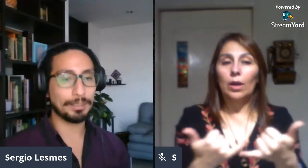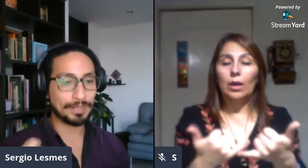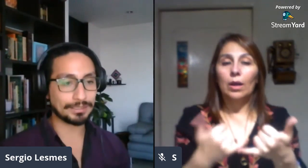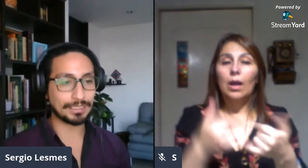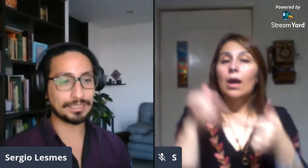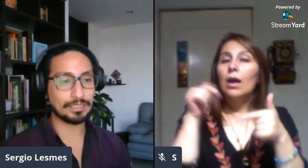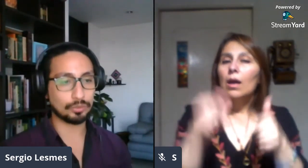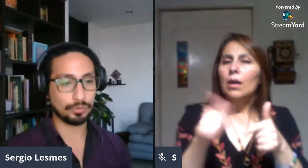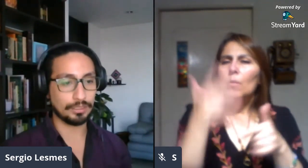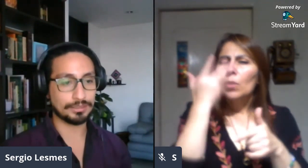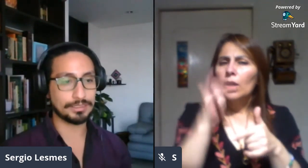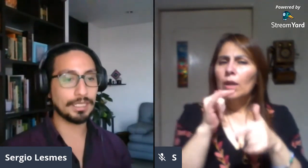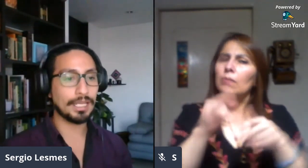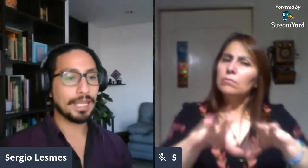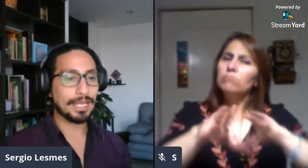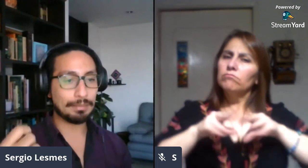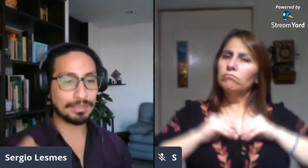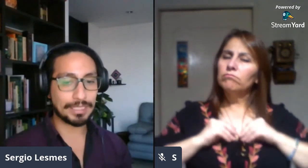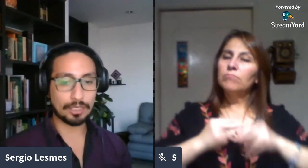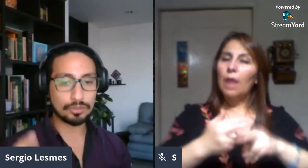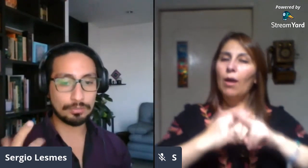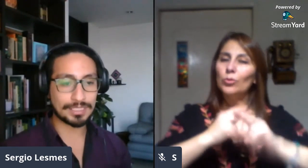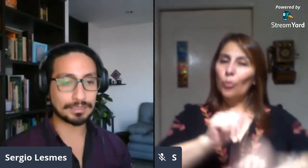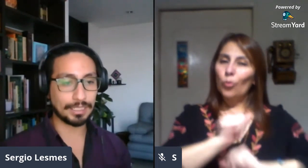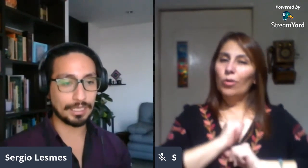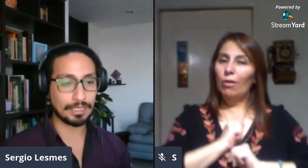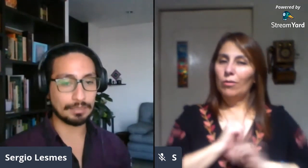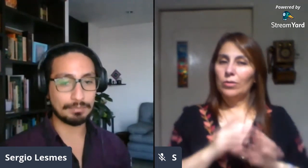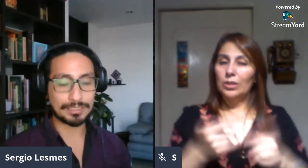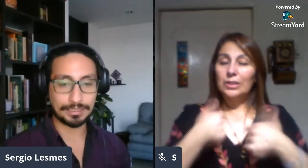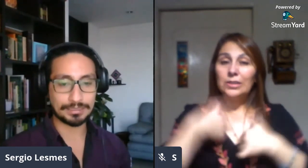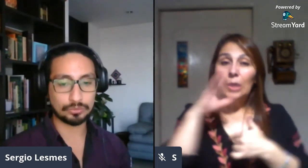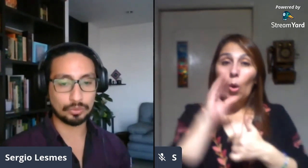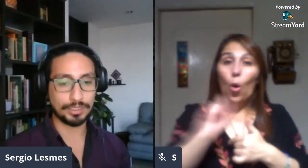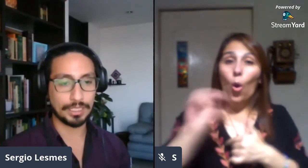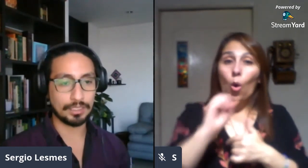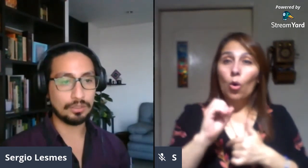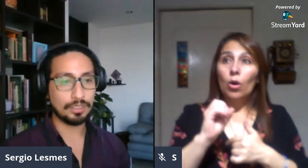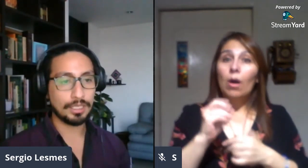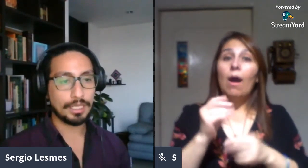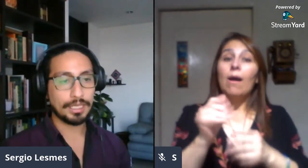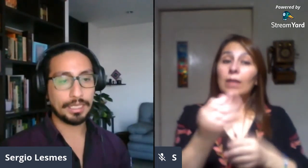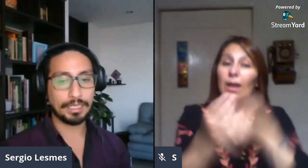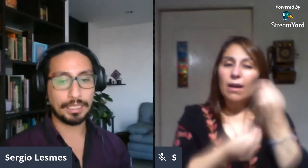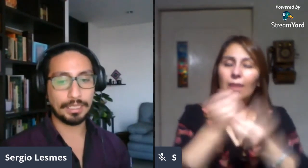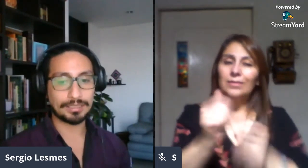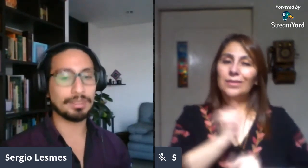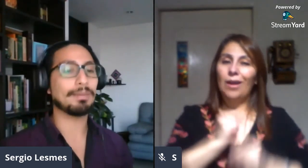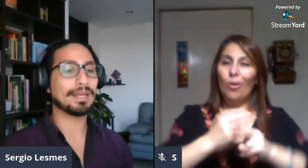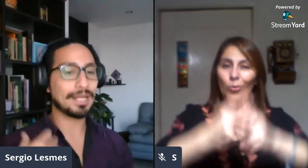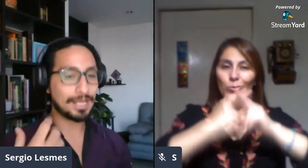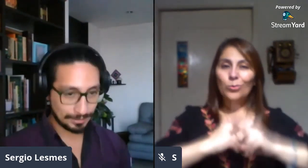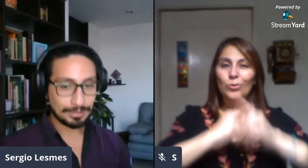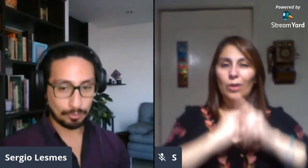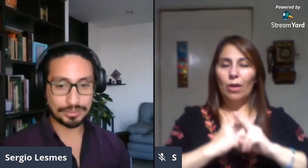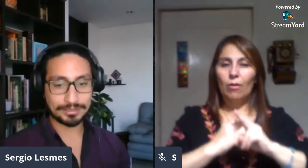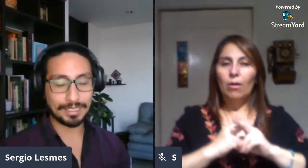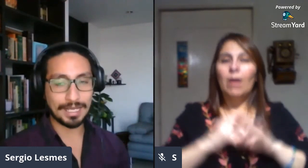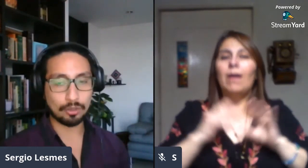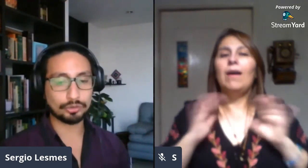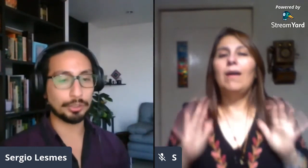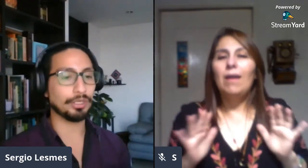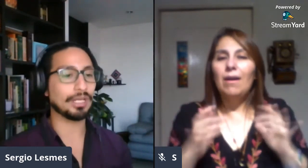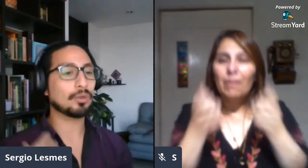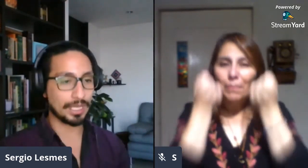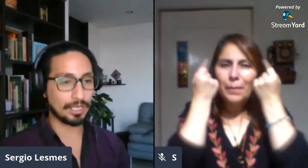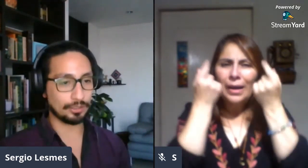por asumir prácticas de autocuidado. Es decir, en la medida en que los hombres adquieran más prácticas de autocuidado, también van a justamente